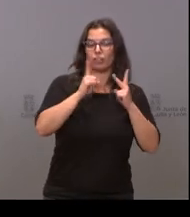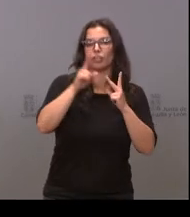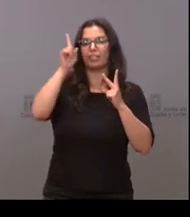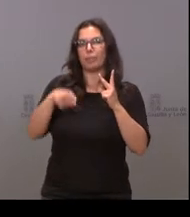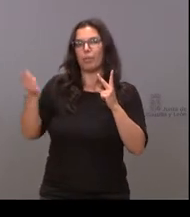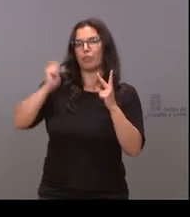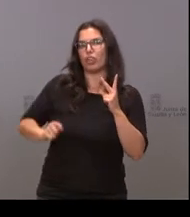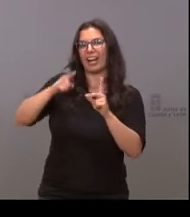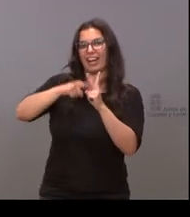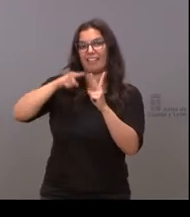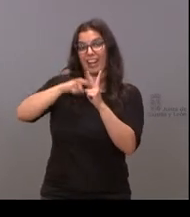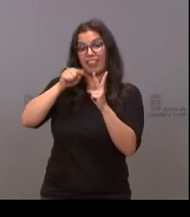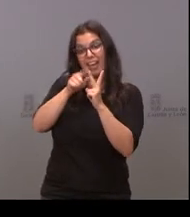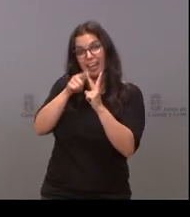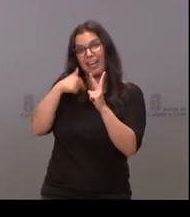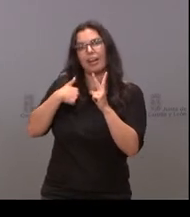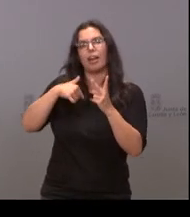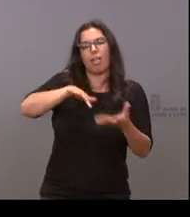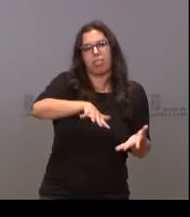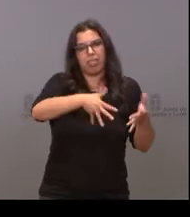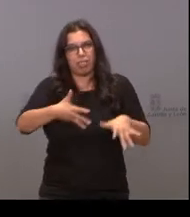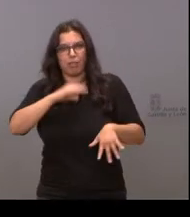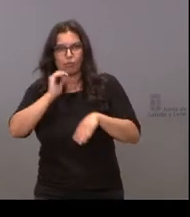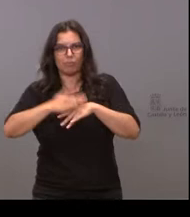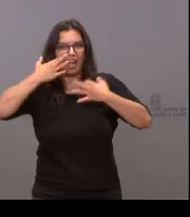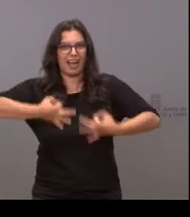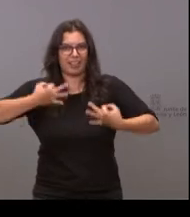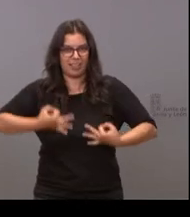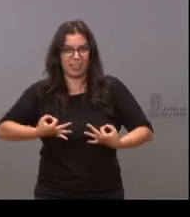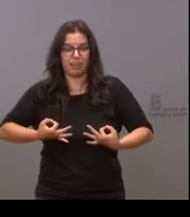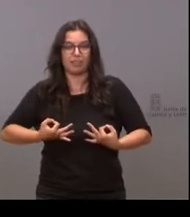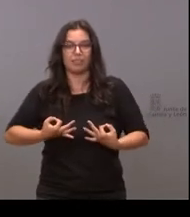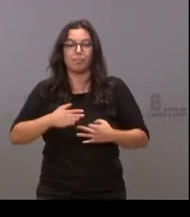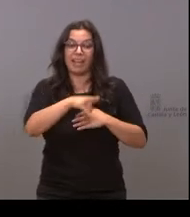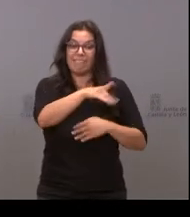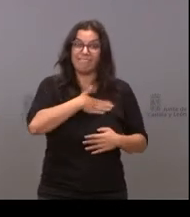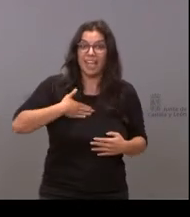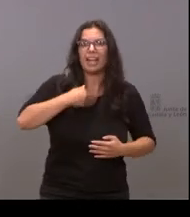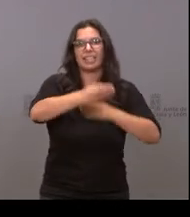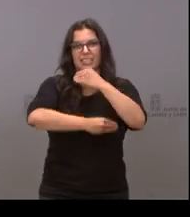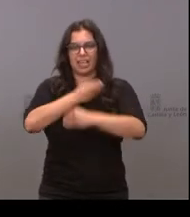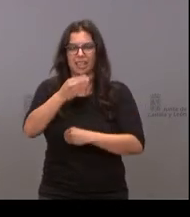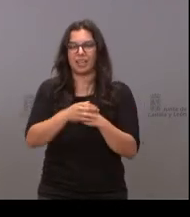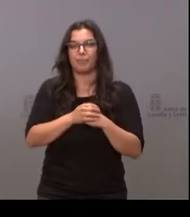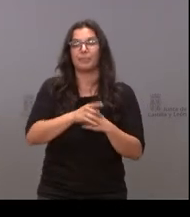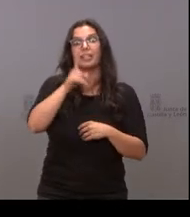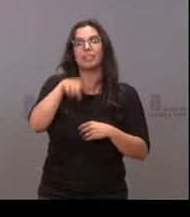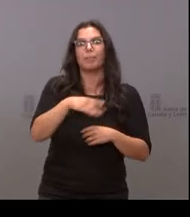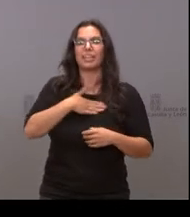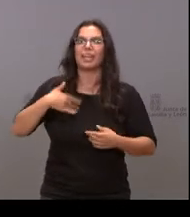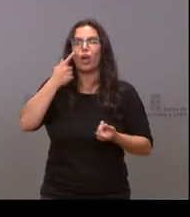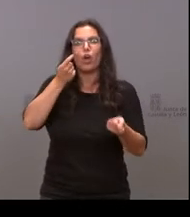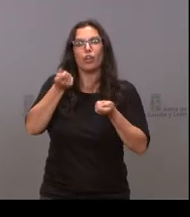plan para garantizarle que lo que quiere la persona se logre y se realice y se busca también la coordinación